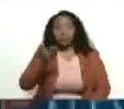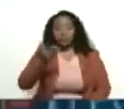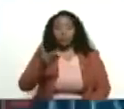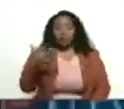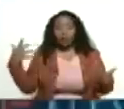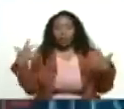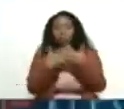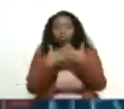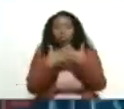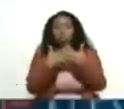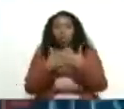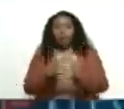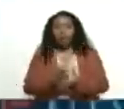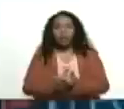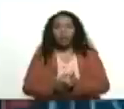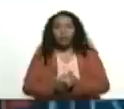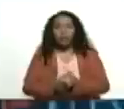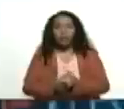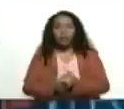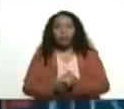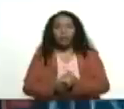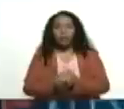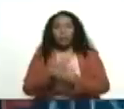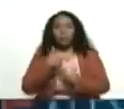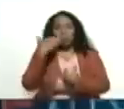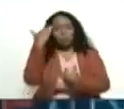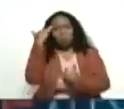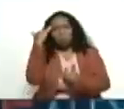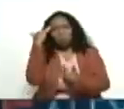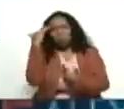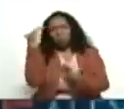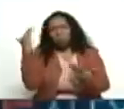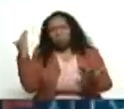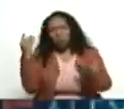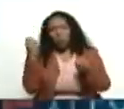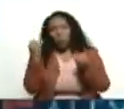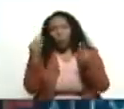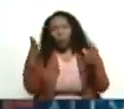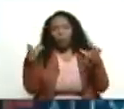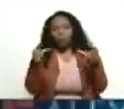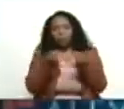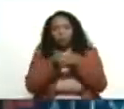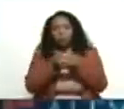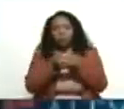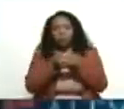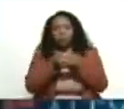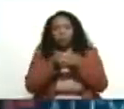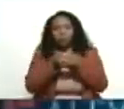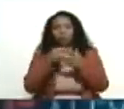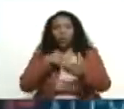colapso. Y yo no sé en cuántas reuniones